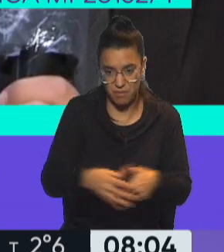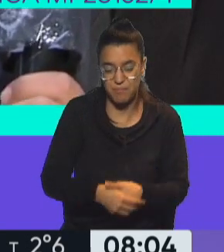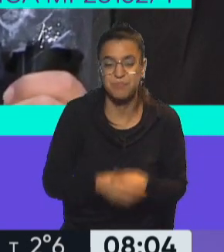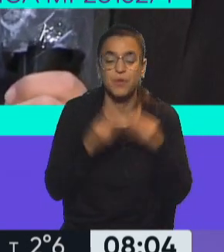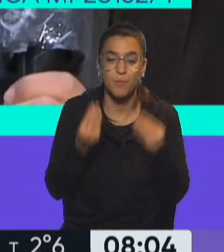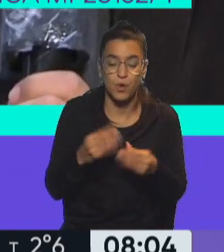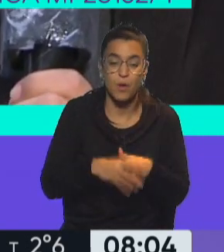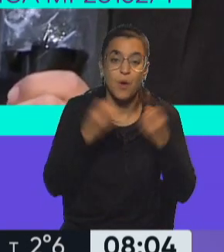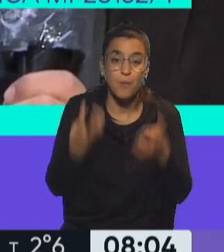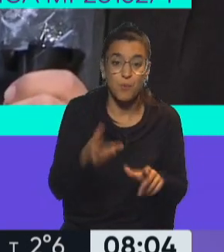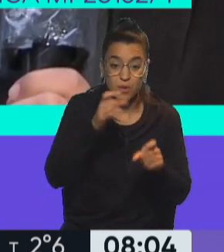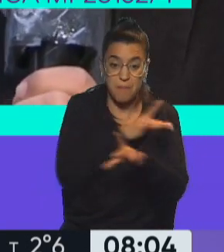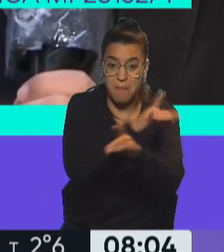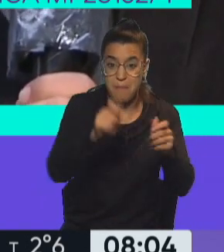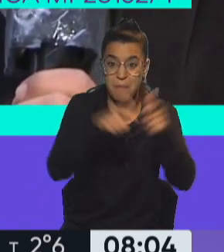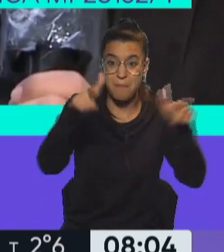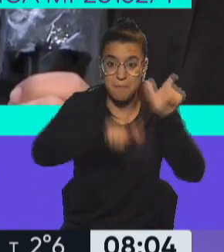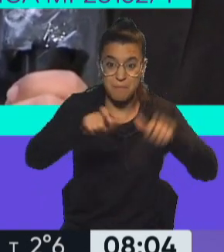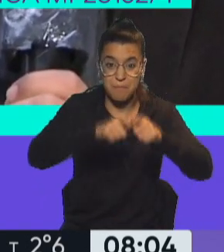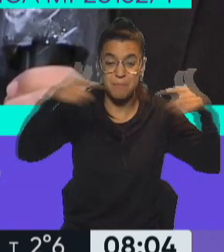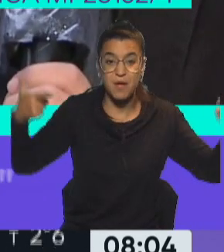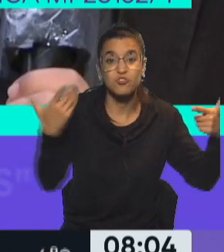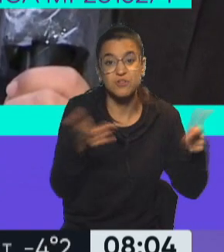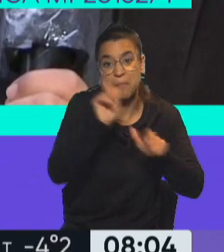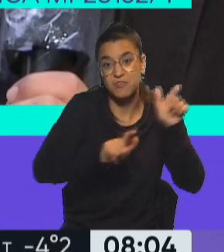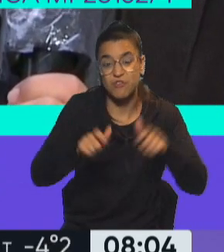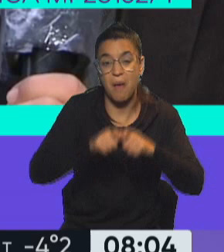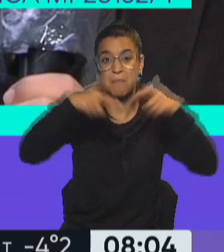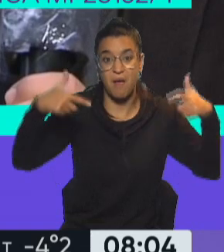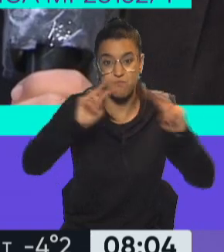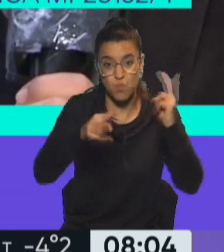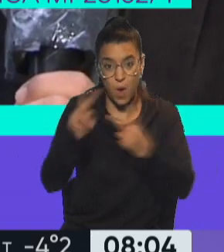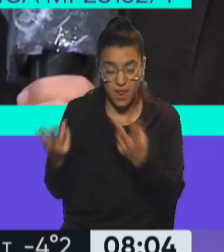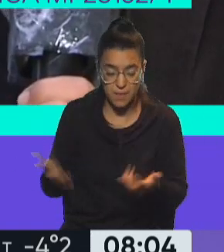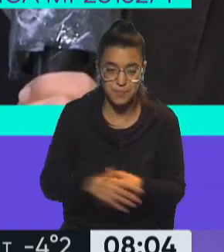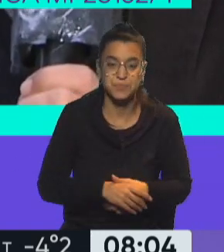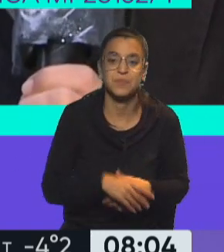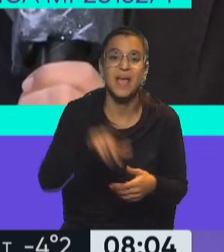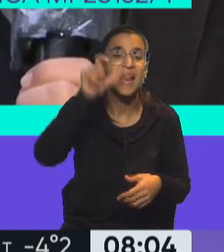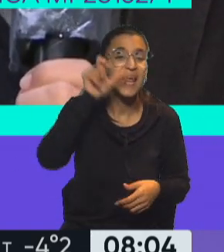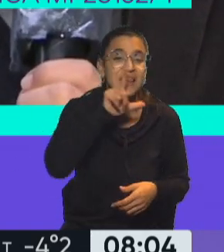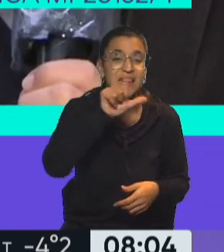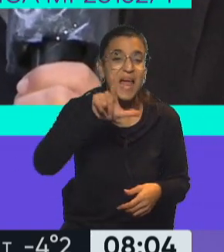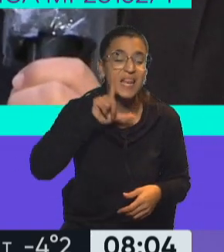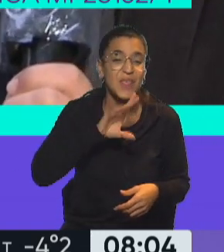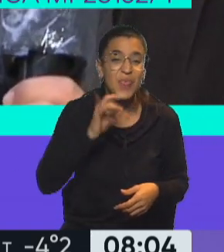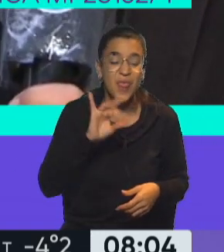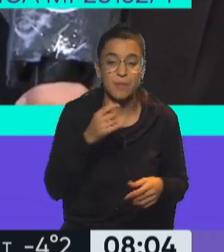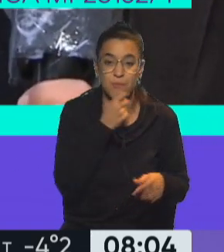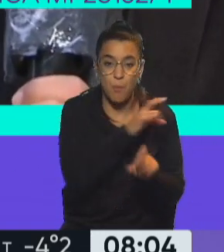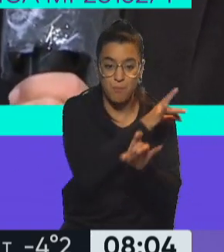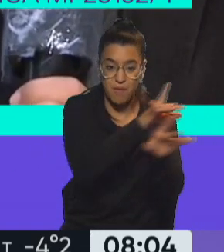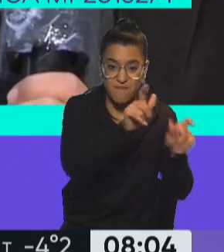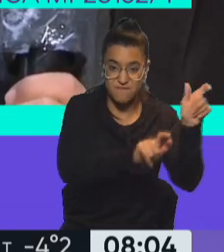¿Por qué? Porque al infectar mayor cantidad de personas es mayor la cantidad de personas que pueden llegar a morir. La letalidad que se mide sobre los